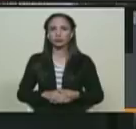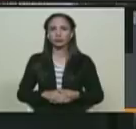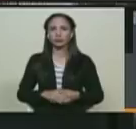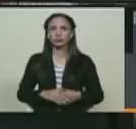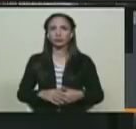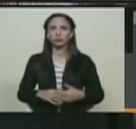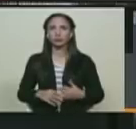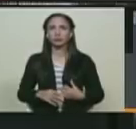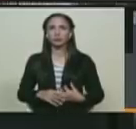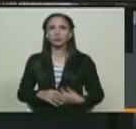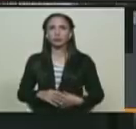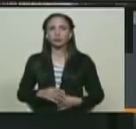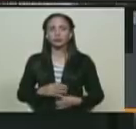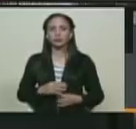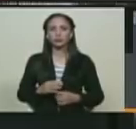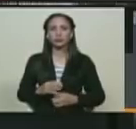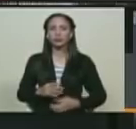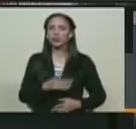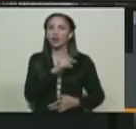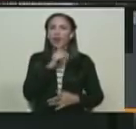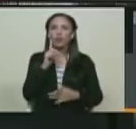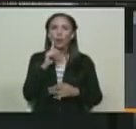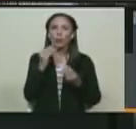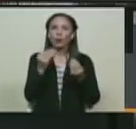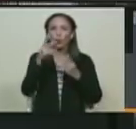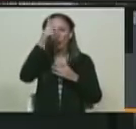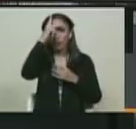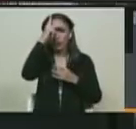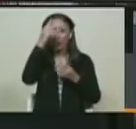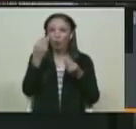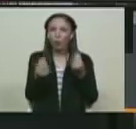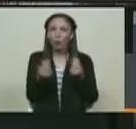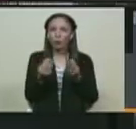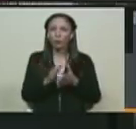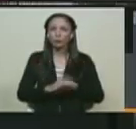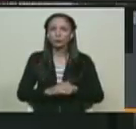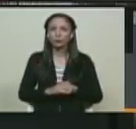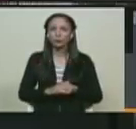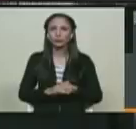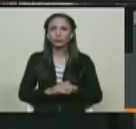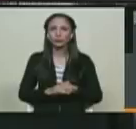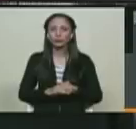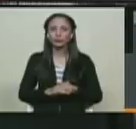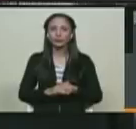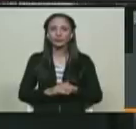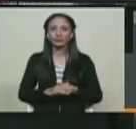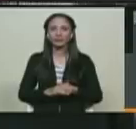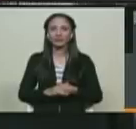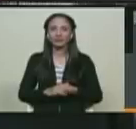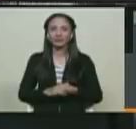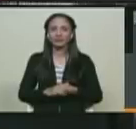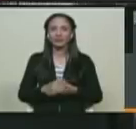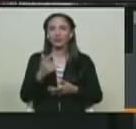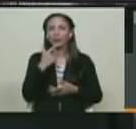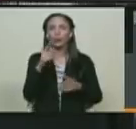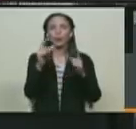Con el, ¿cómo es que lo llamas tú, Tare? ¿Por qué lo llamas así? The application, por el inglés. Es